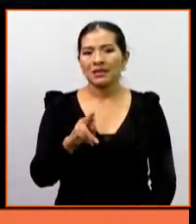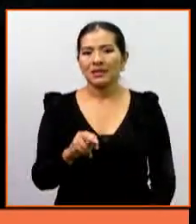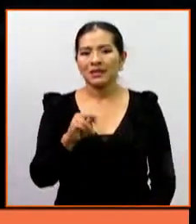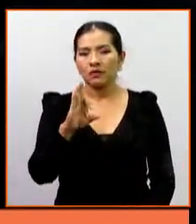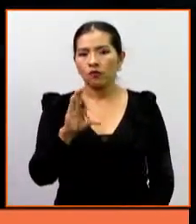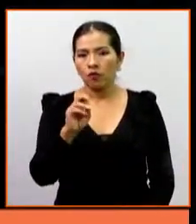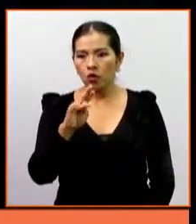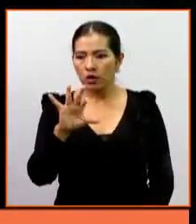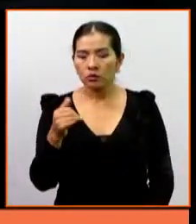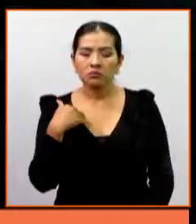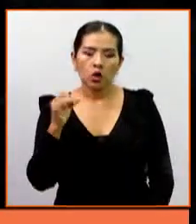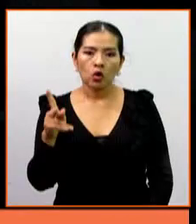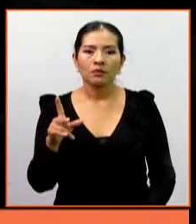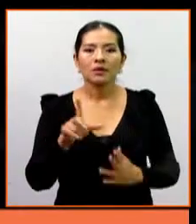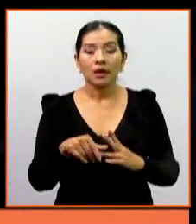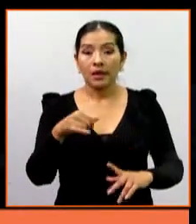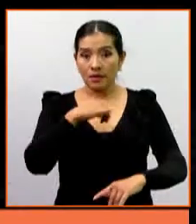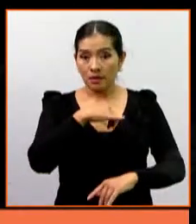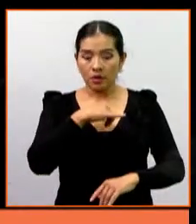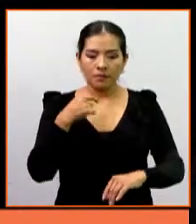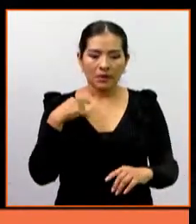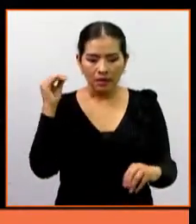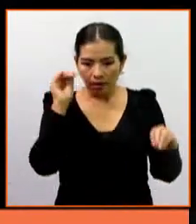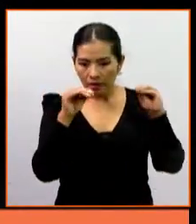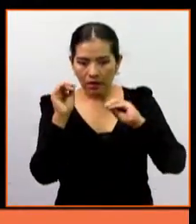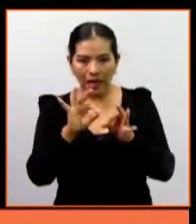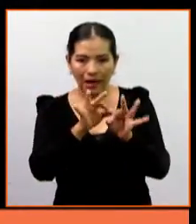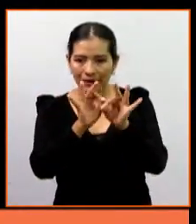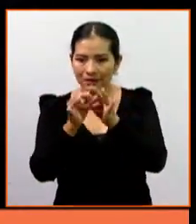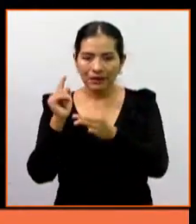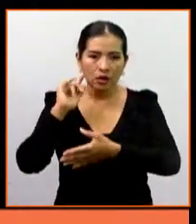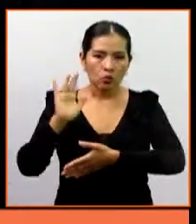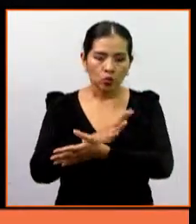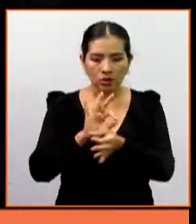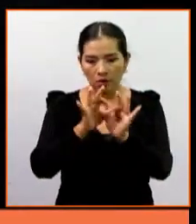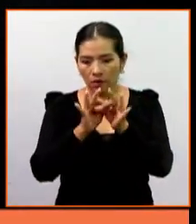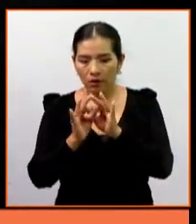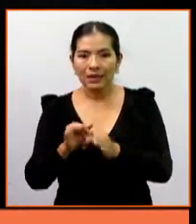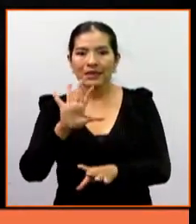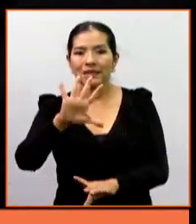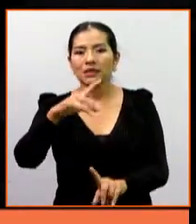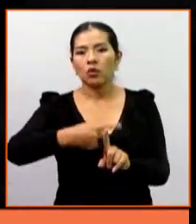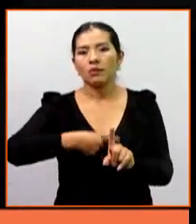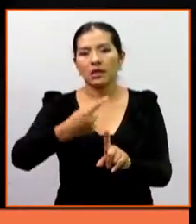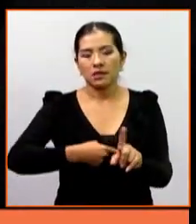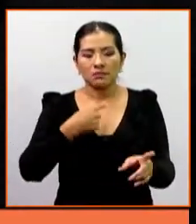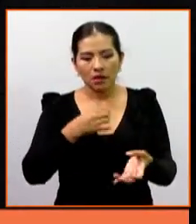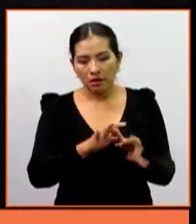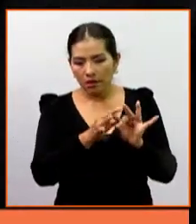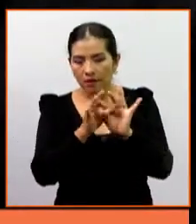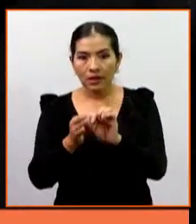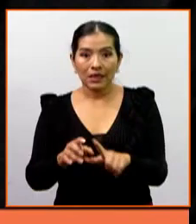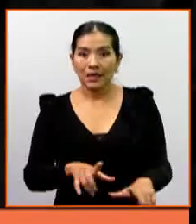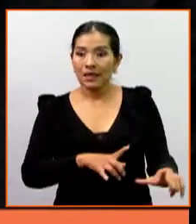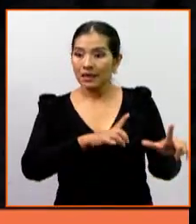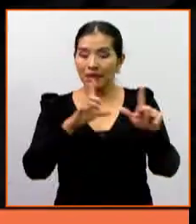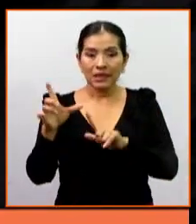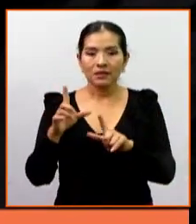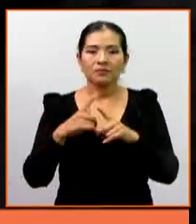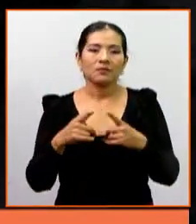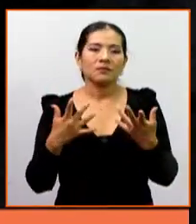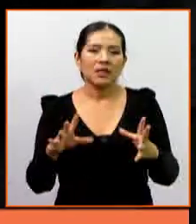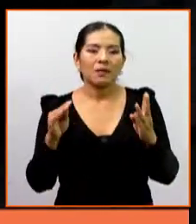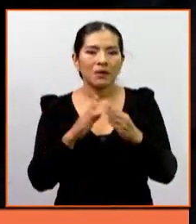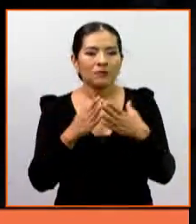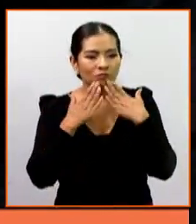a mí como 5 meses y medio más o menos elaborar los arreglos musicales para poder llevarlo a cabo. Y bueno, gracias a Dios también tuve la suerte de